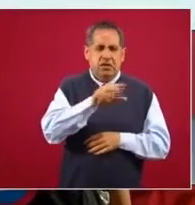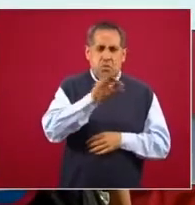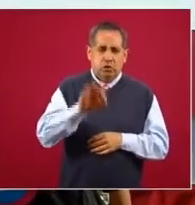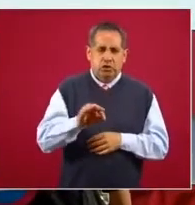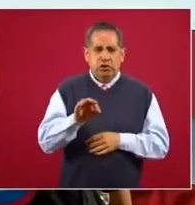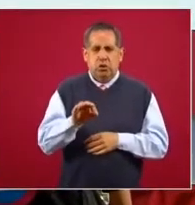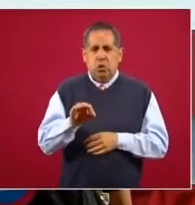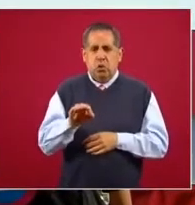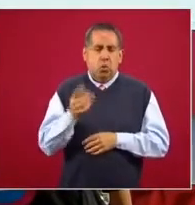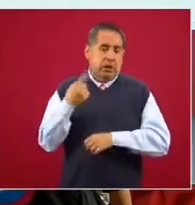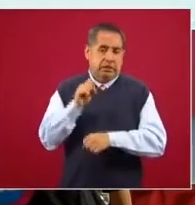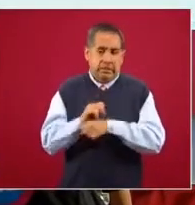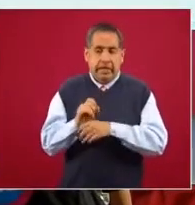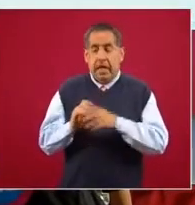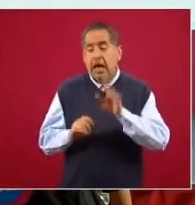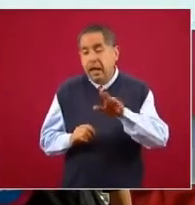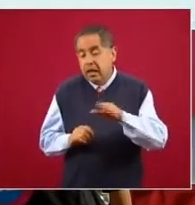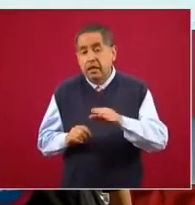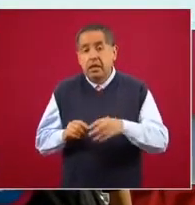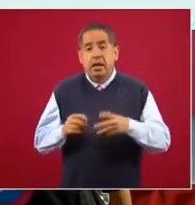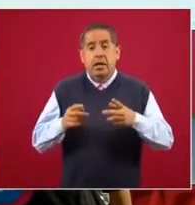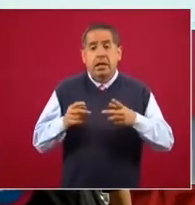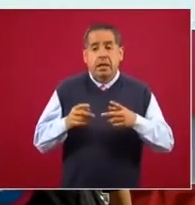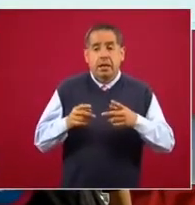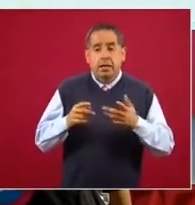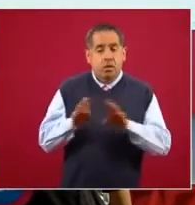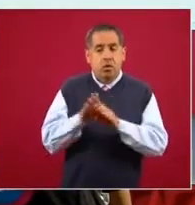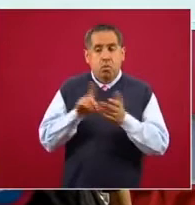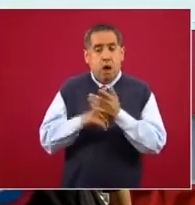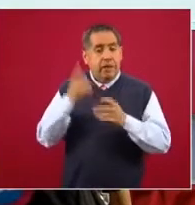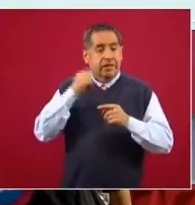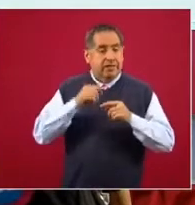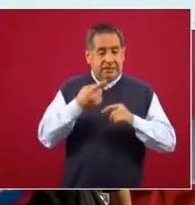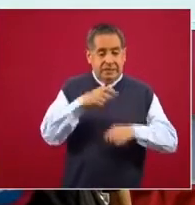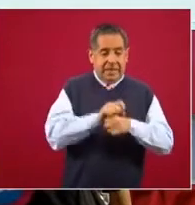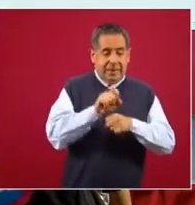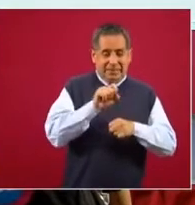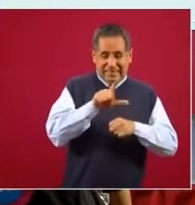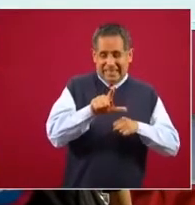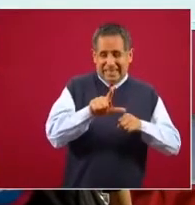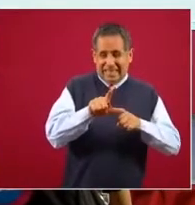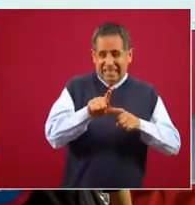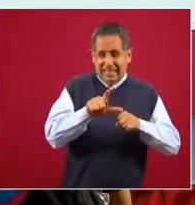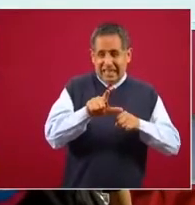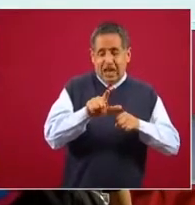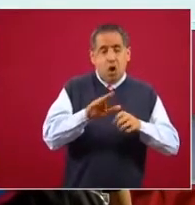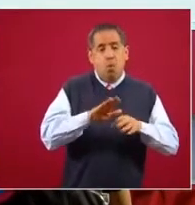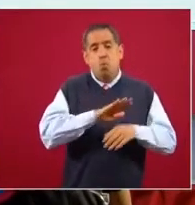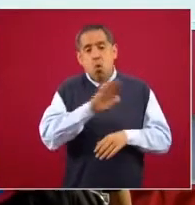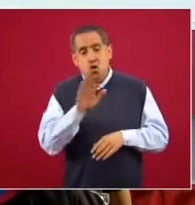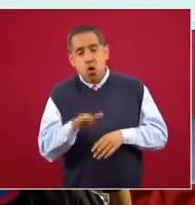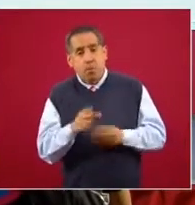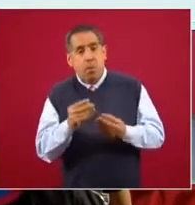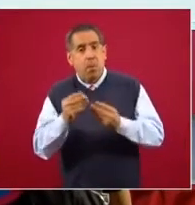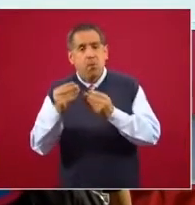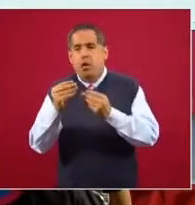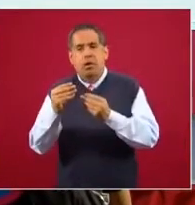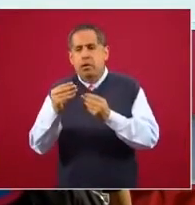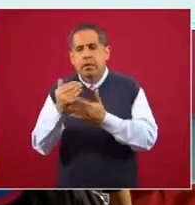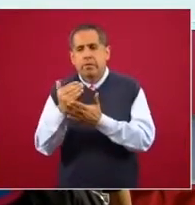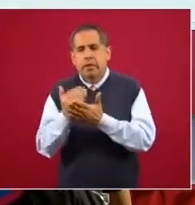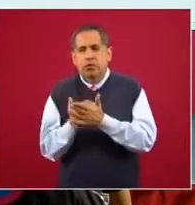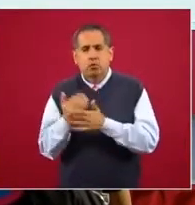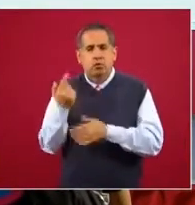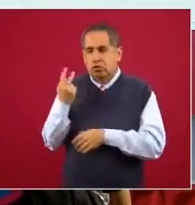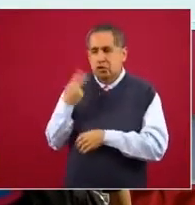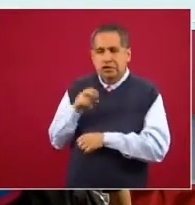la última semana, y la tendencia ascendente que se tenía hasta la semana 27 de las defunciones, al menos en las últimas 2